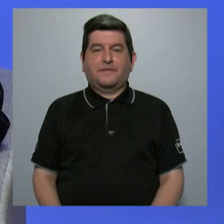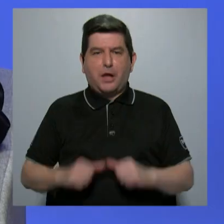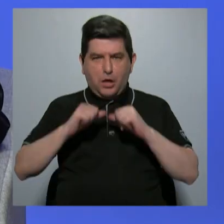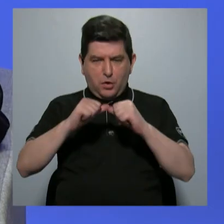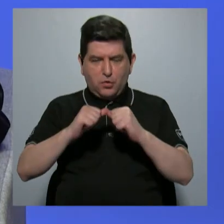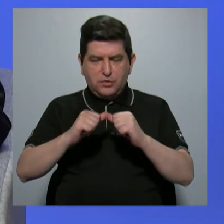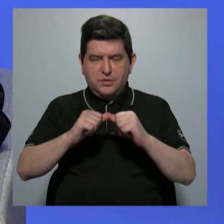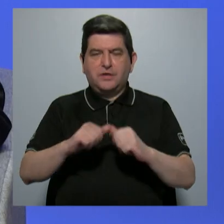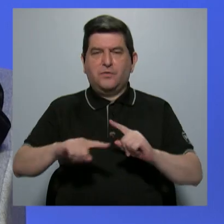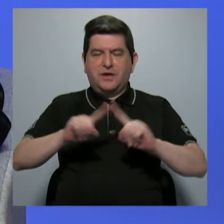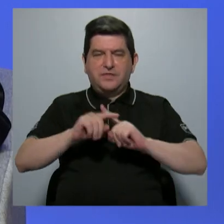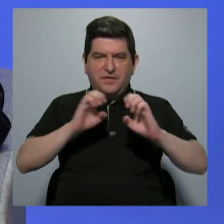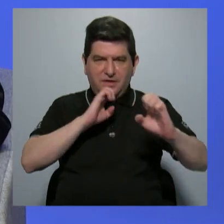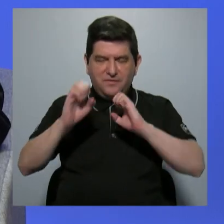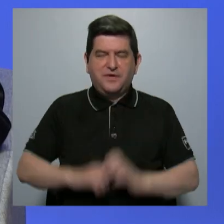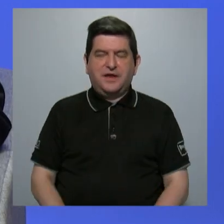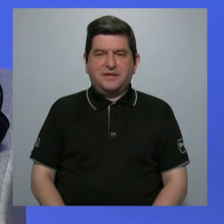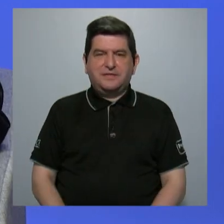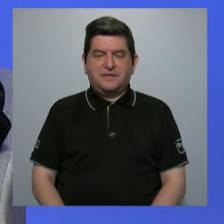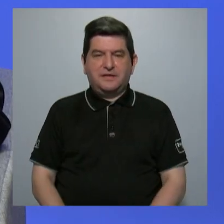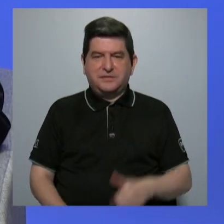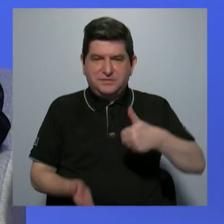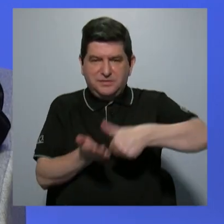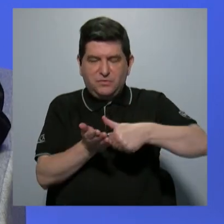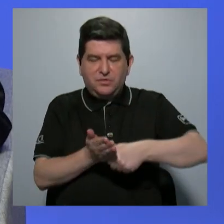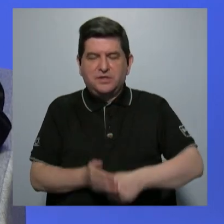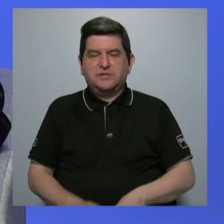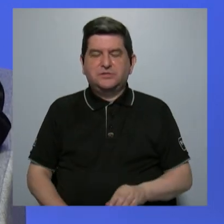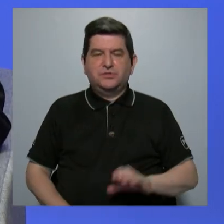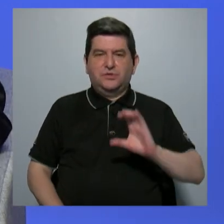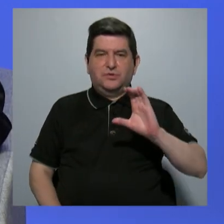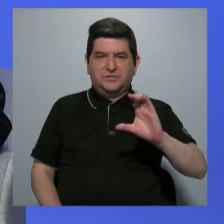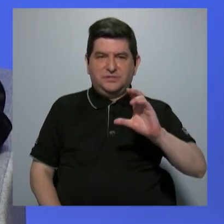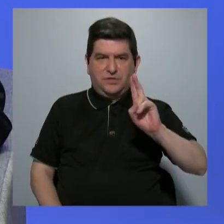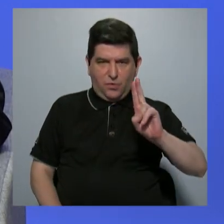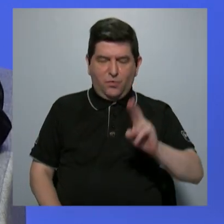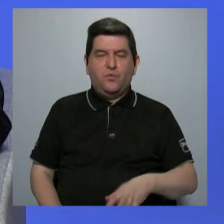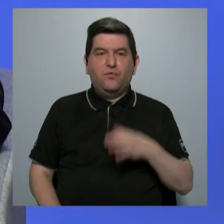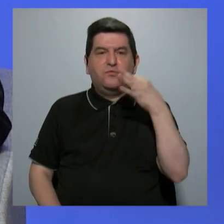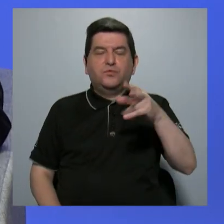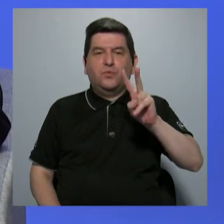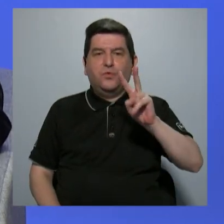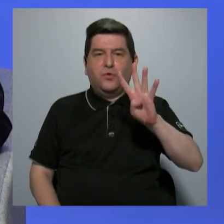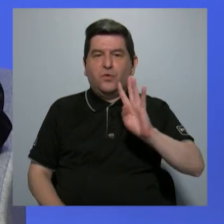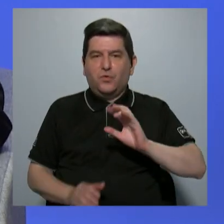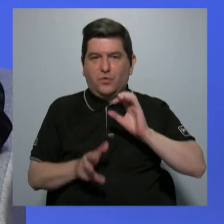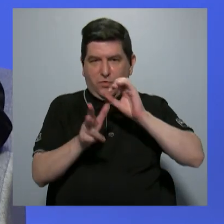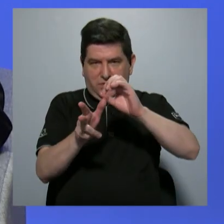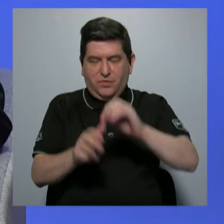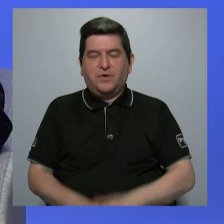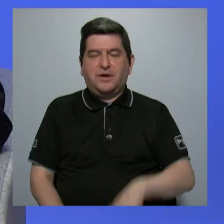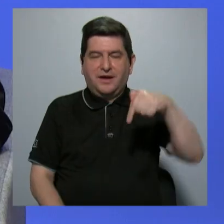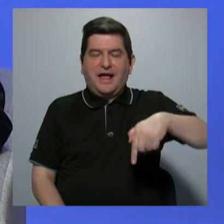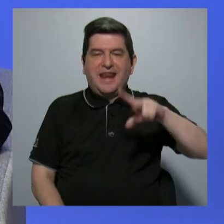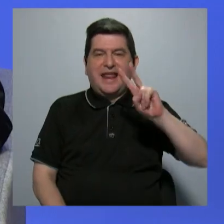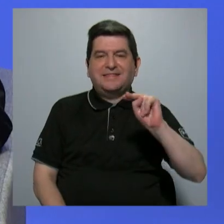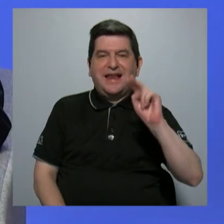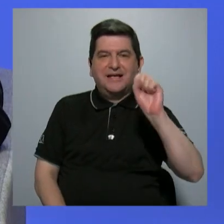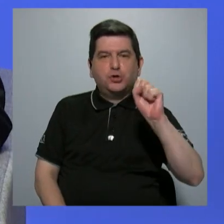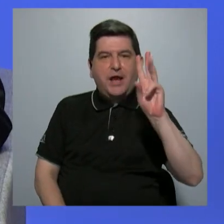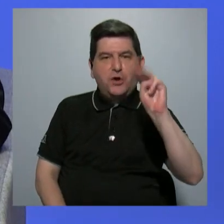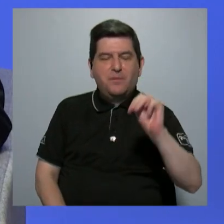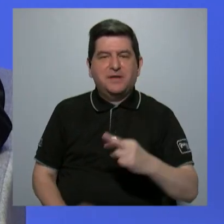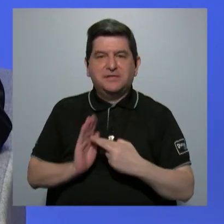Continuamos con esta serie de entrevistas de cara a la elección del Consejo Universitario del próximo 24 de octubre. Estamos conversando con Natalia Solano Mesa, quien